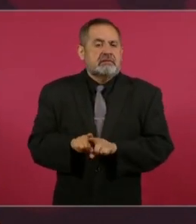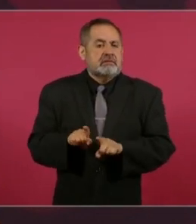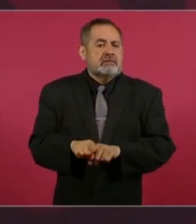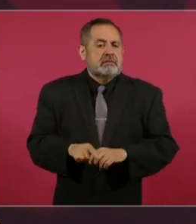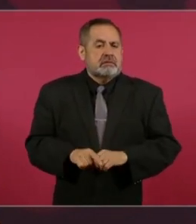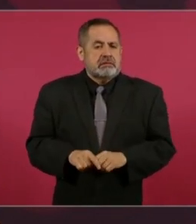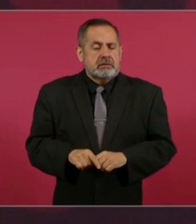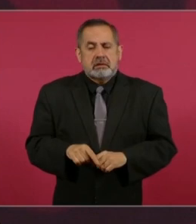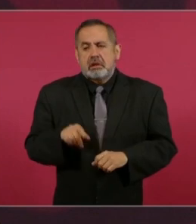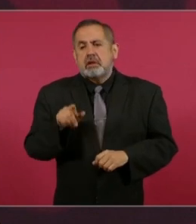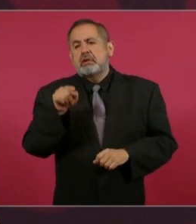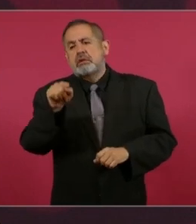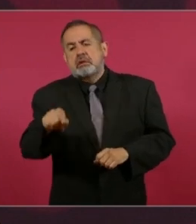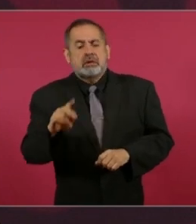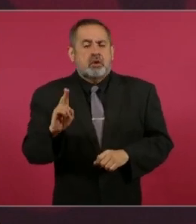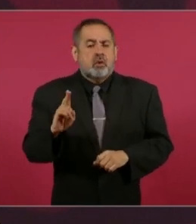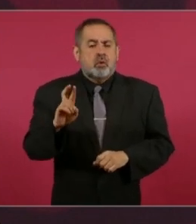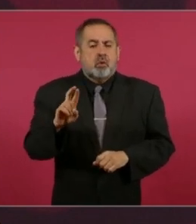a Uruapan,